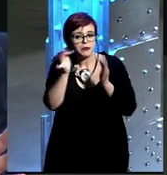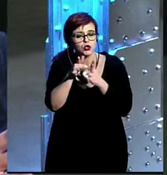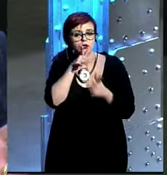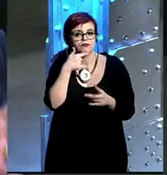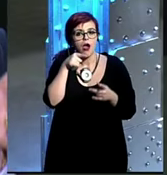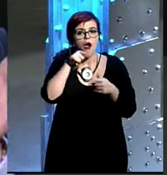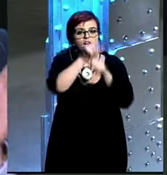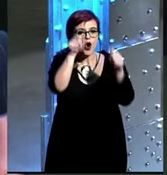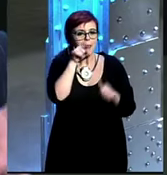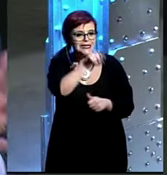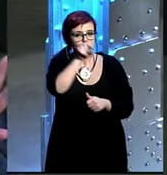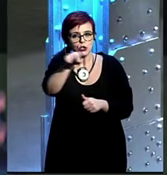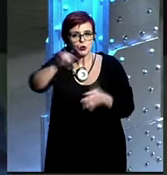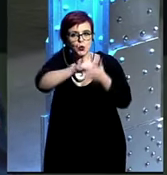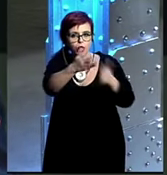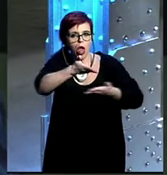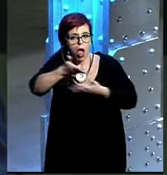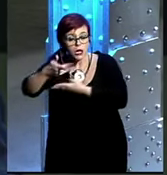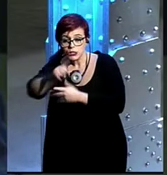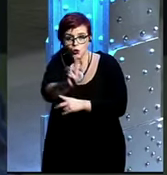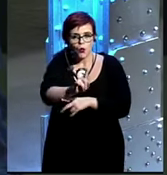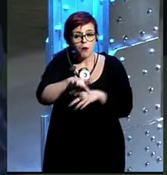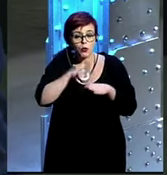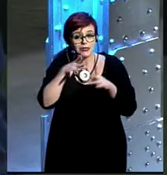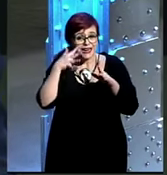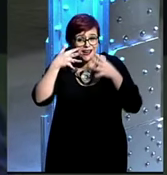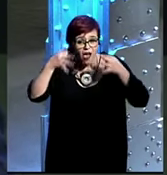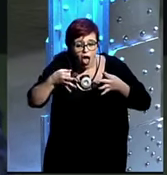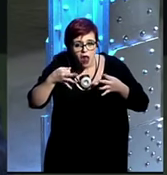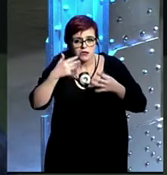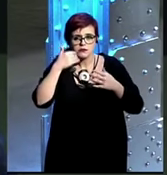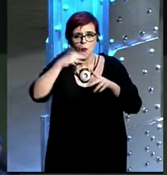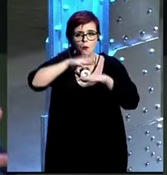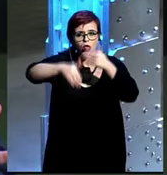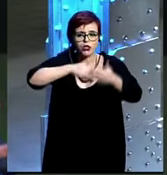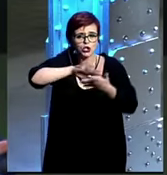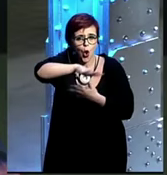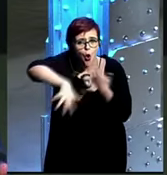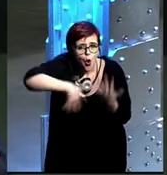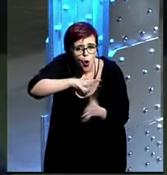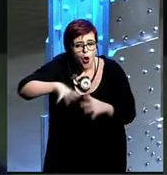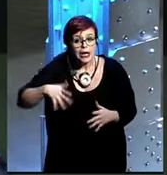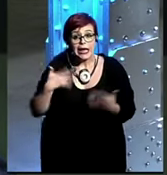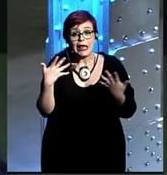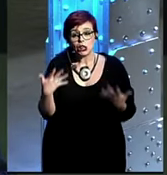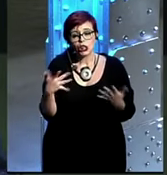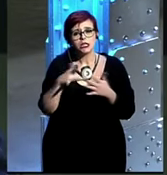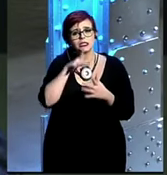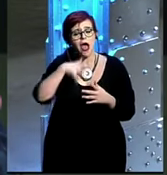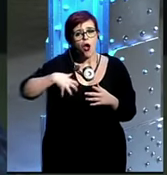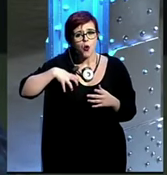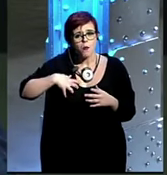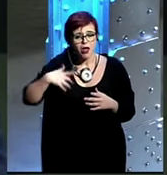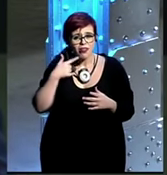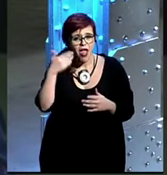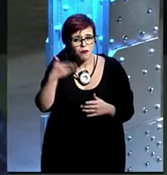esta manera. Estaríamos rechazando esa complejidad, estaríamos negando quizá incluso la complejidad más fundamental y la